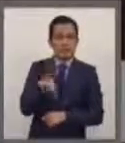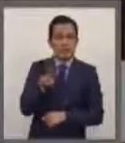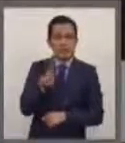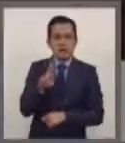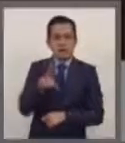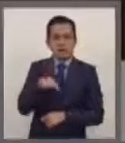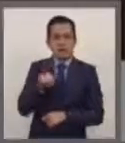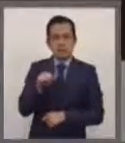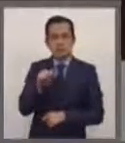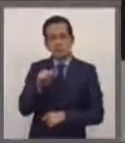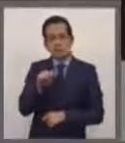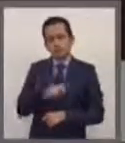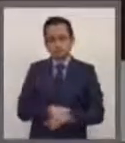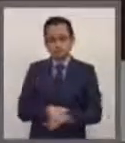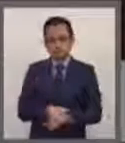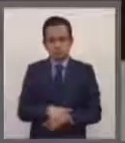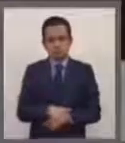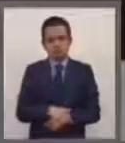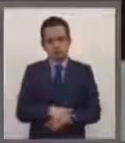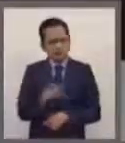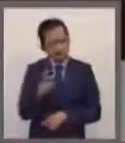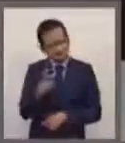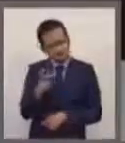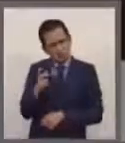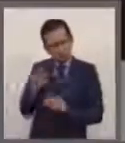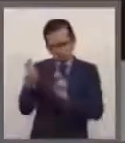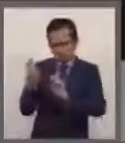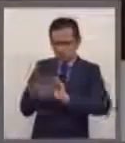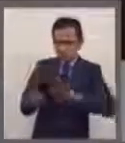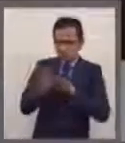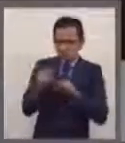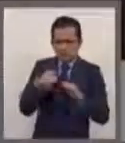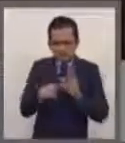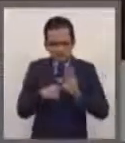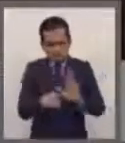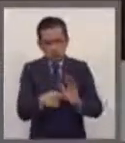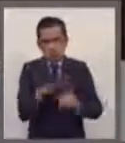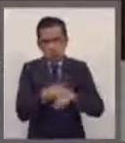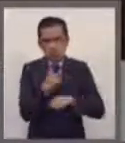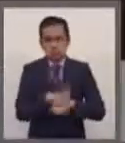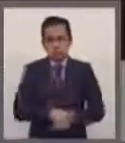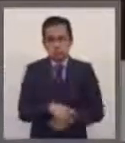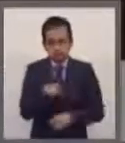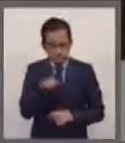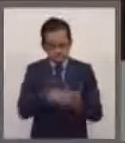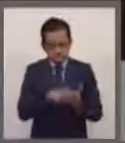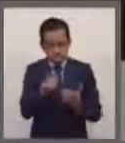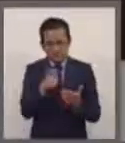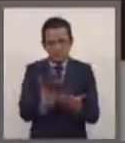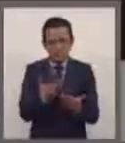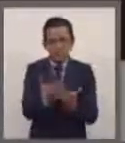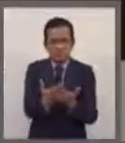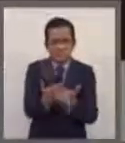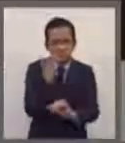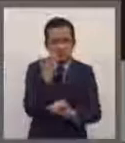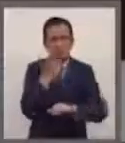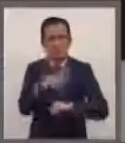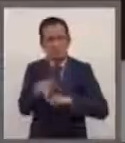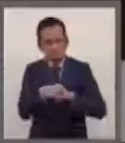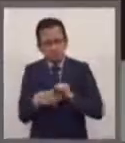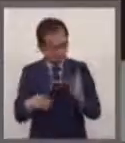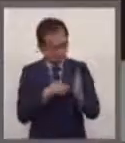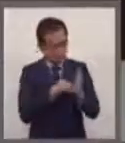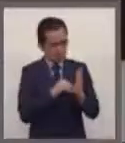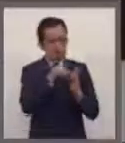Traigo a colación este tema porque dentro de las propuestas que se presentan está la adición del